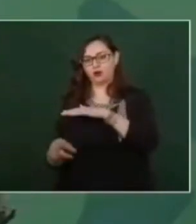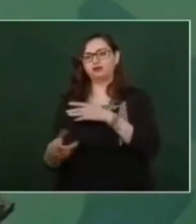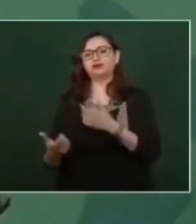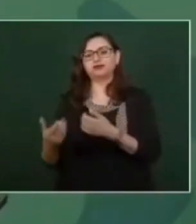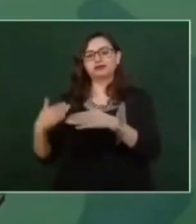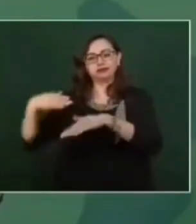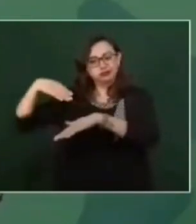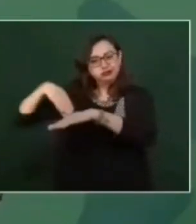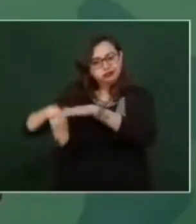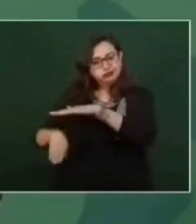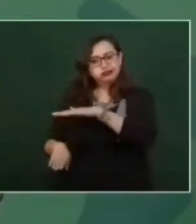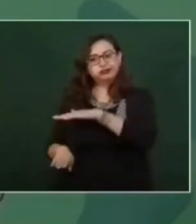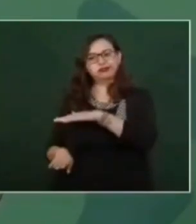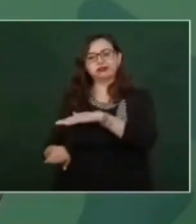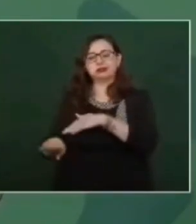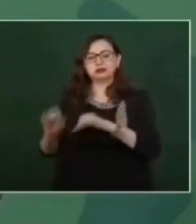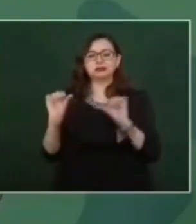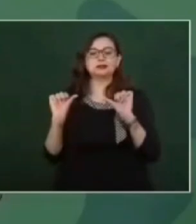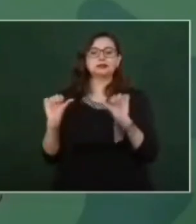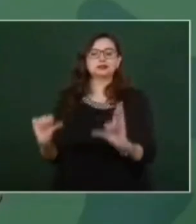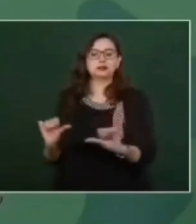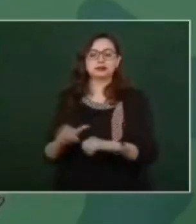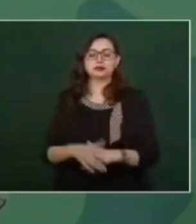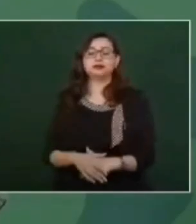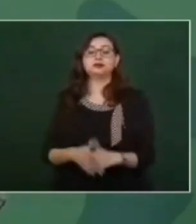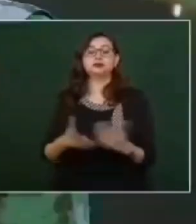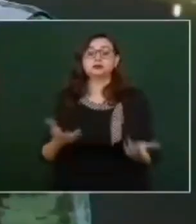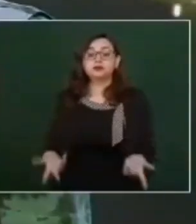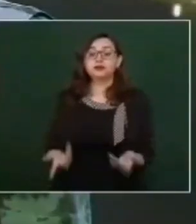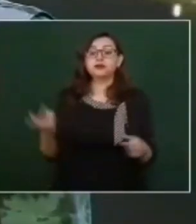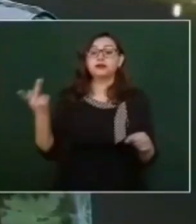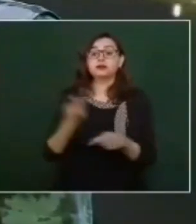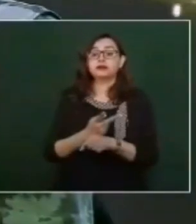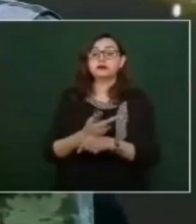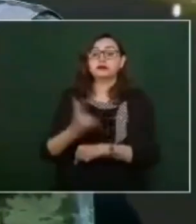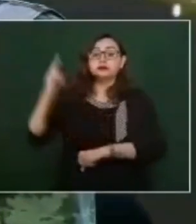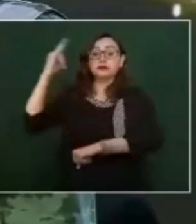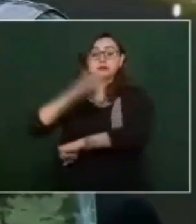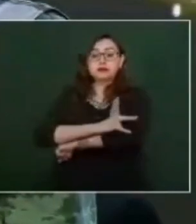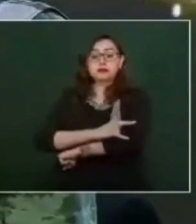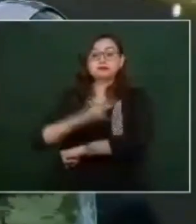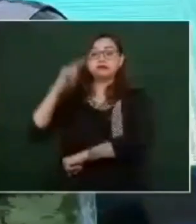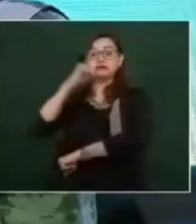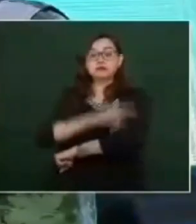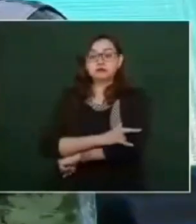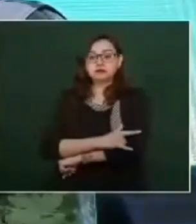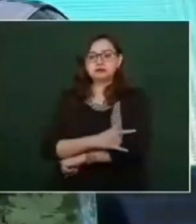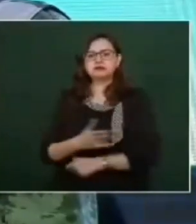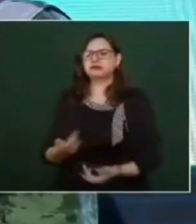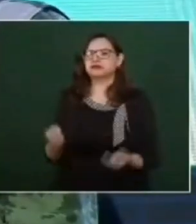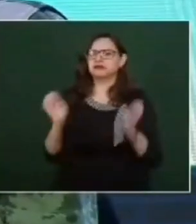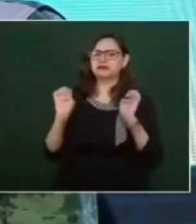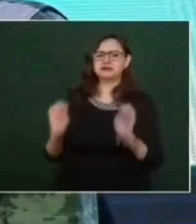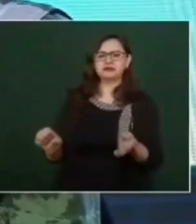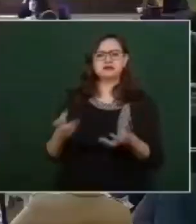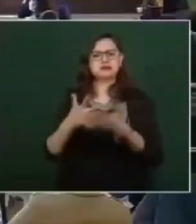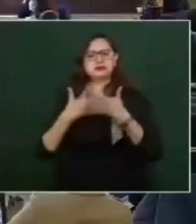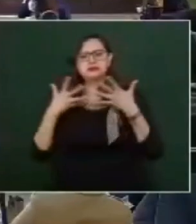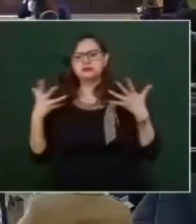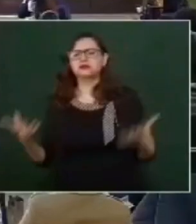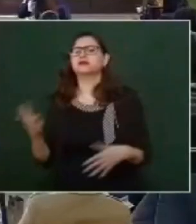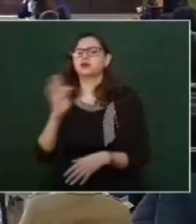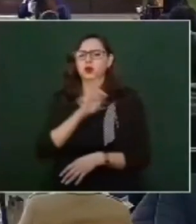aeropuerto, es necesario comentarlo, permite el aterrizaje de cualquier tipo de aeronave de mayor envergadura que existe en el